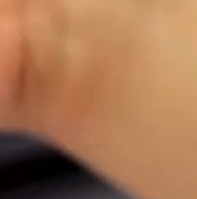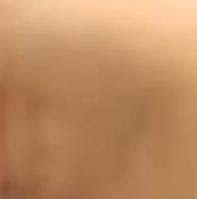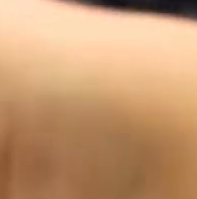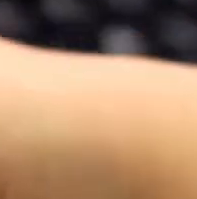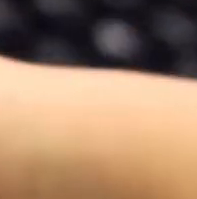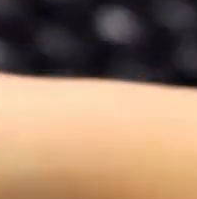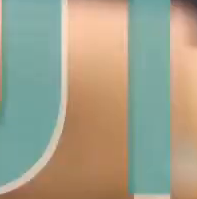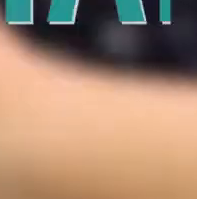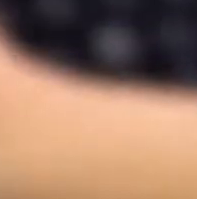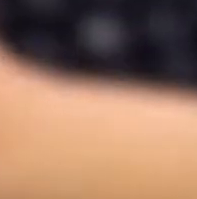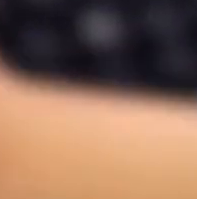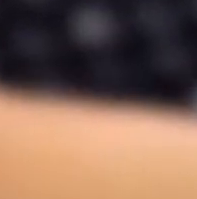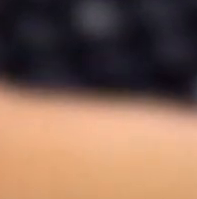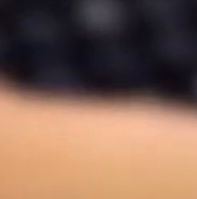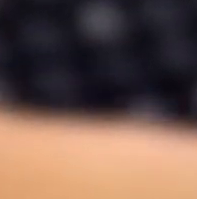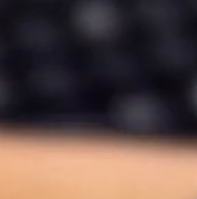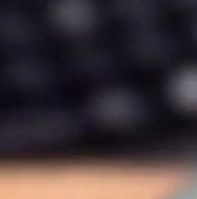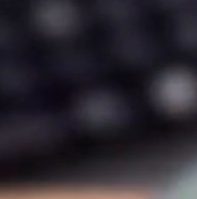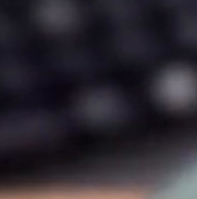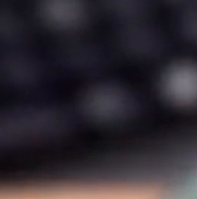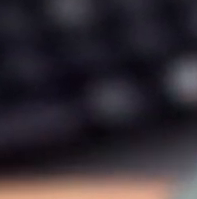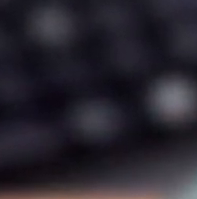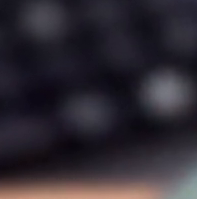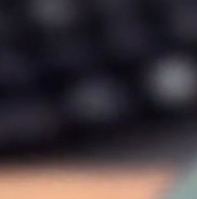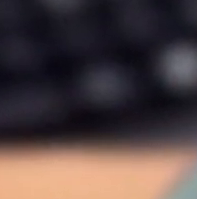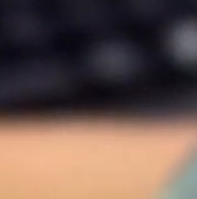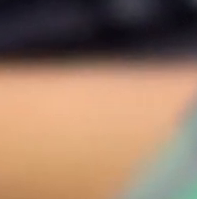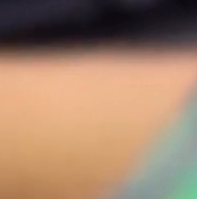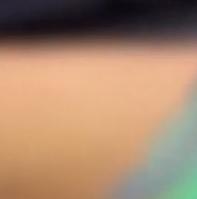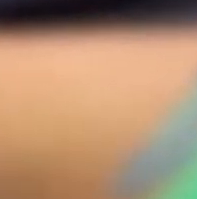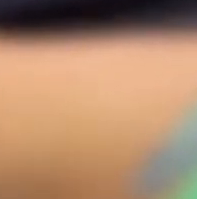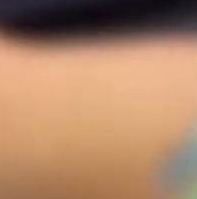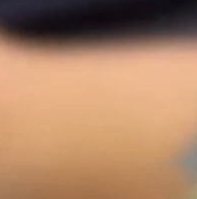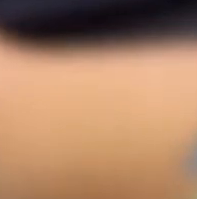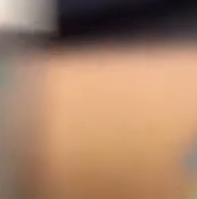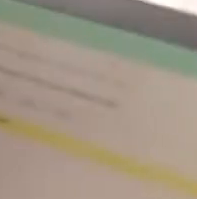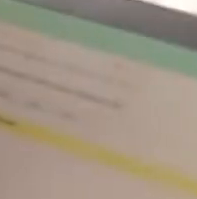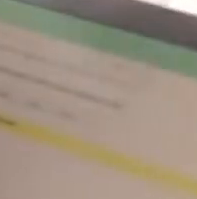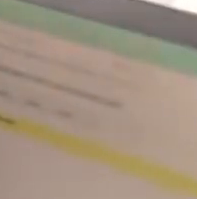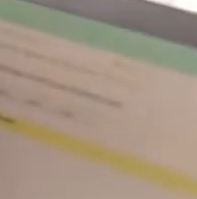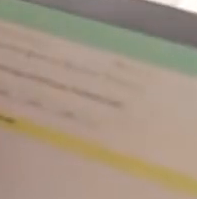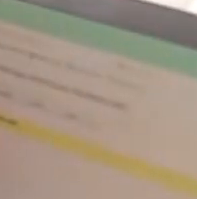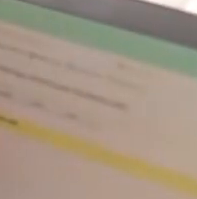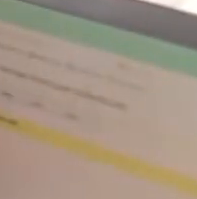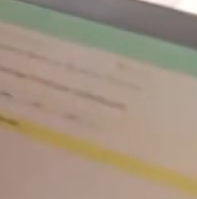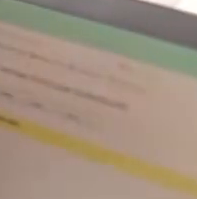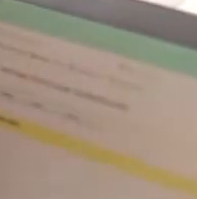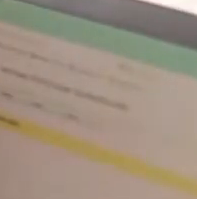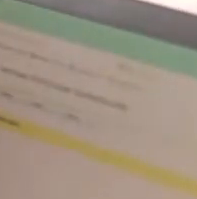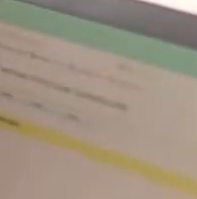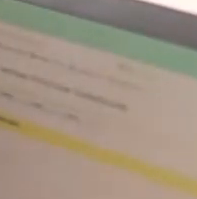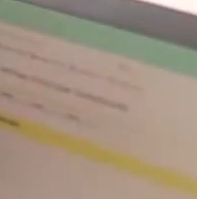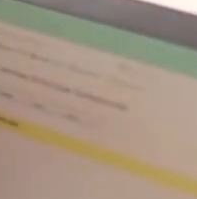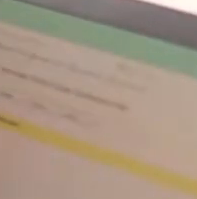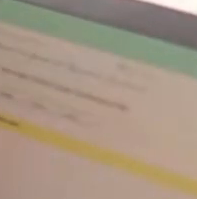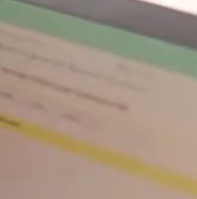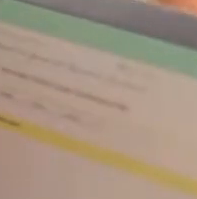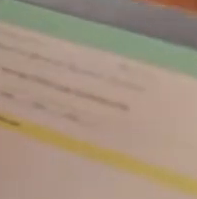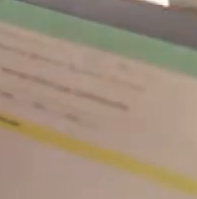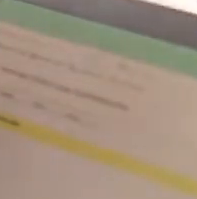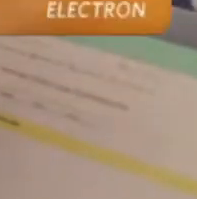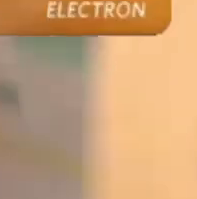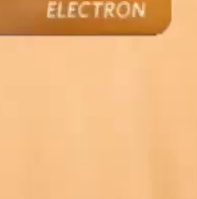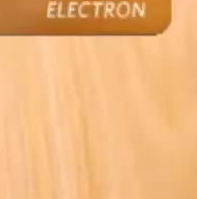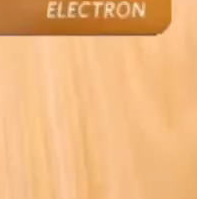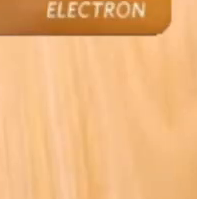de todos sus beneficios. Sin cuota de manejo, sin codeudor, avances del 100% del cupo disponible. Tarjeta débito cupo rotativo con Ultrasan. Más que una tarjeta,